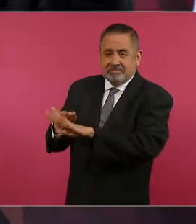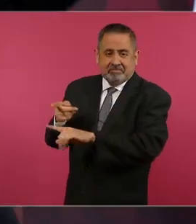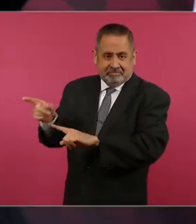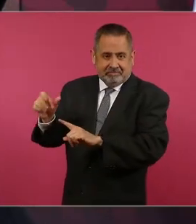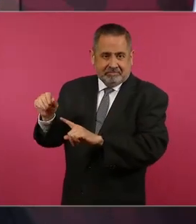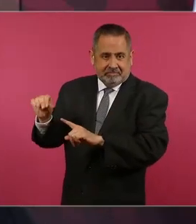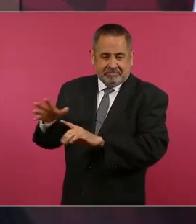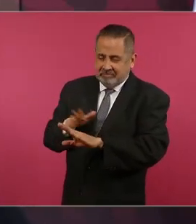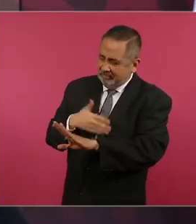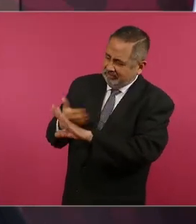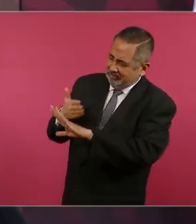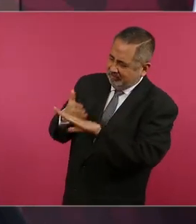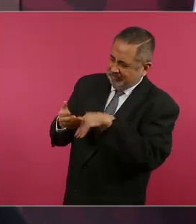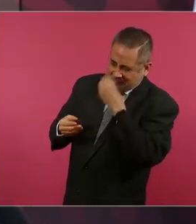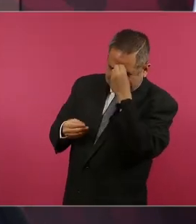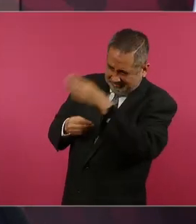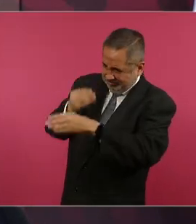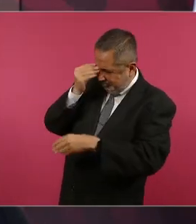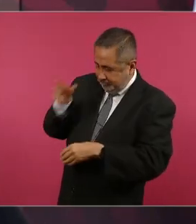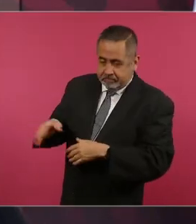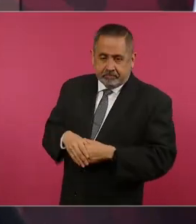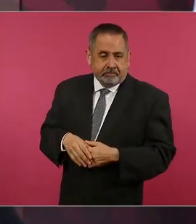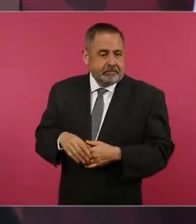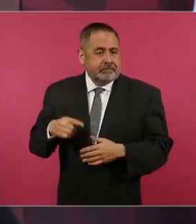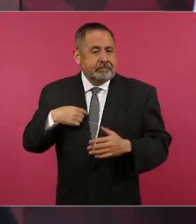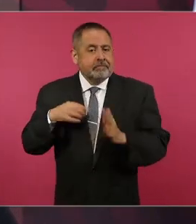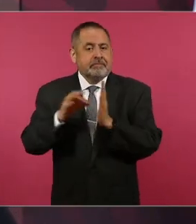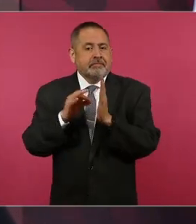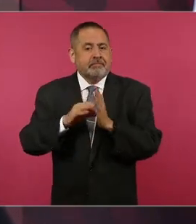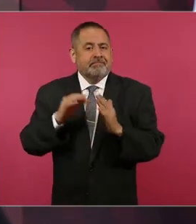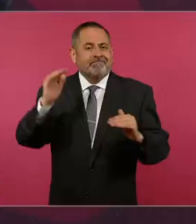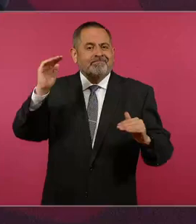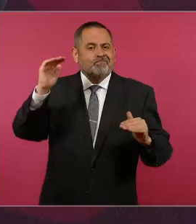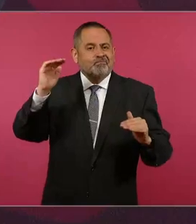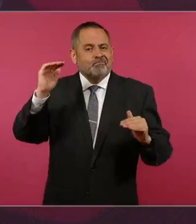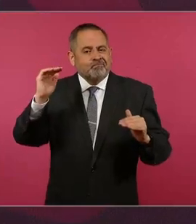se venía reduciendo la ventaja